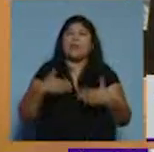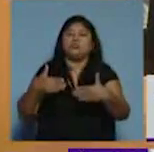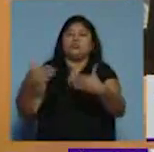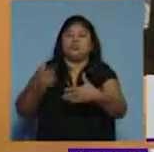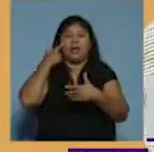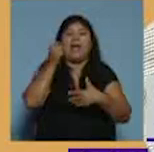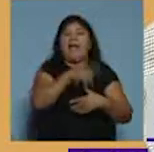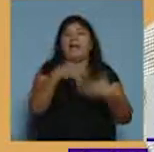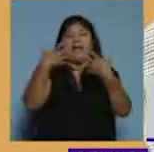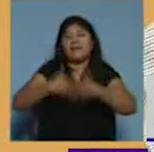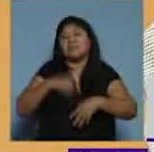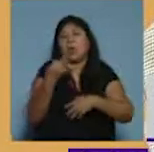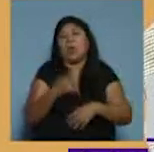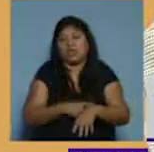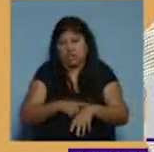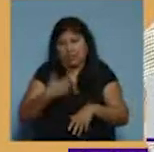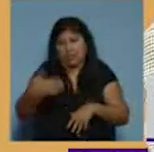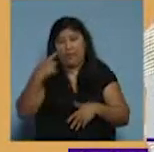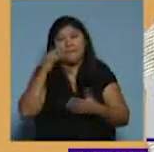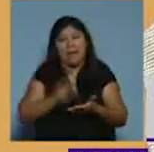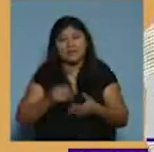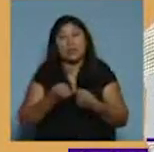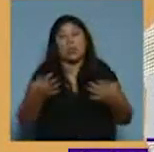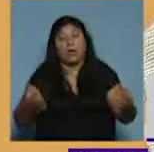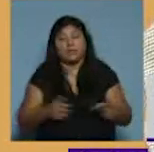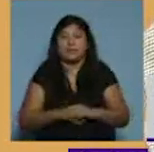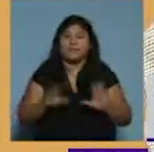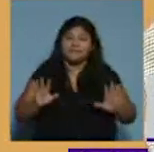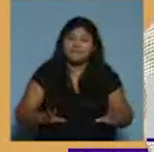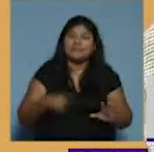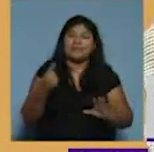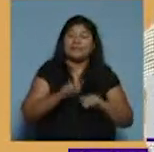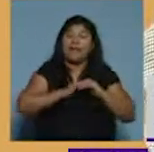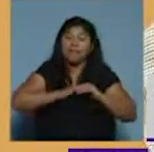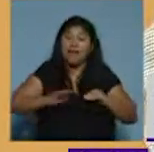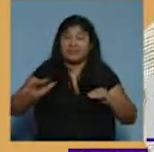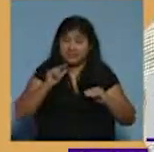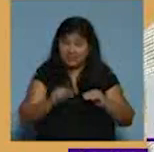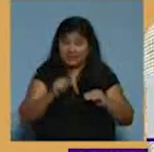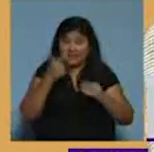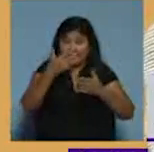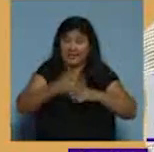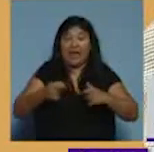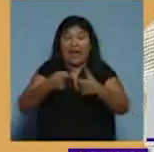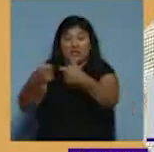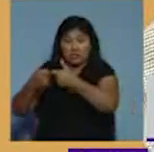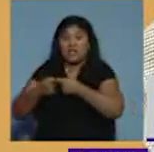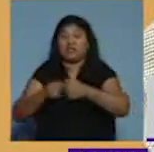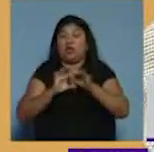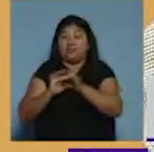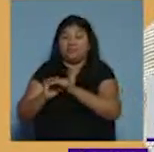si tiene otras implicancias pero la base para la media causa está dada por la asociación ilícita